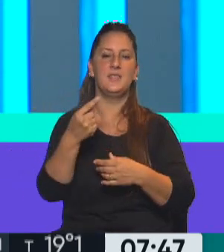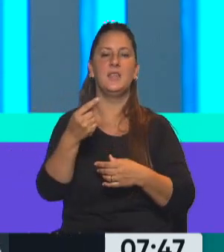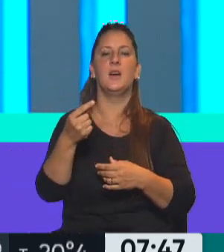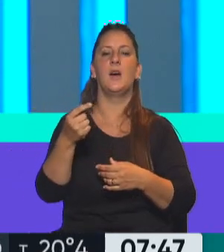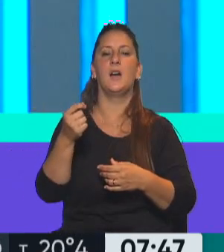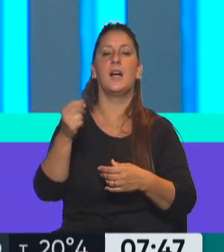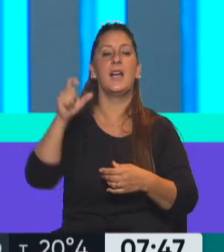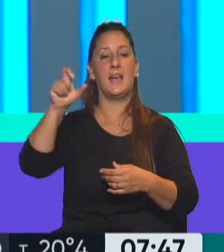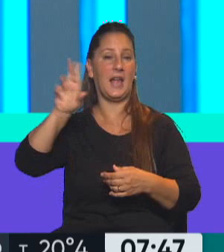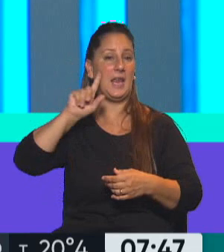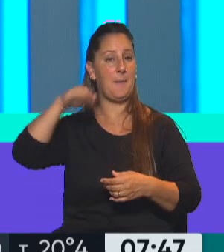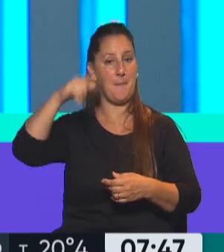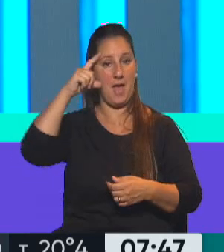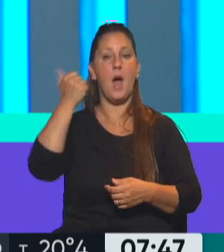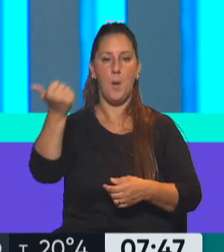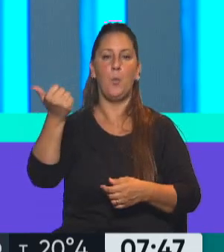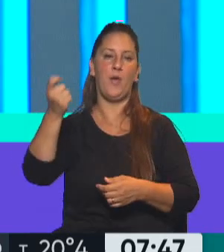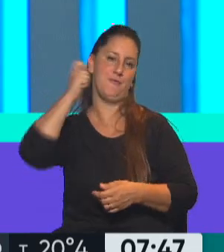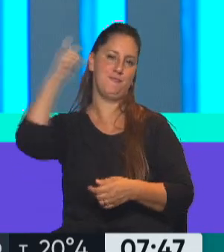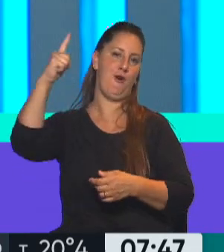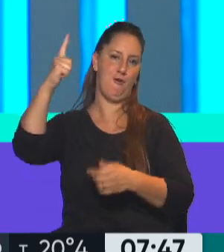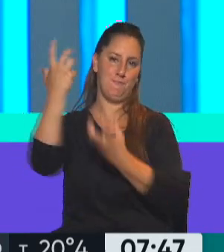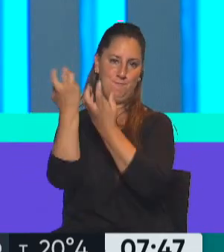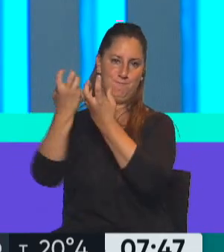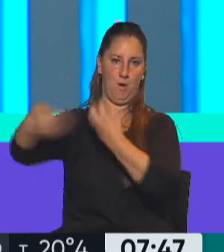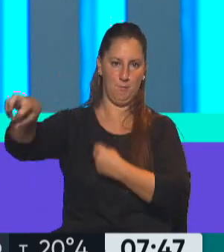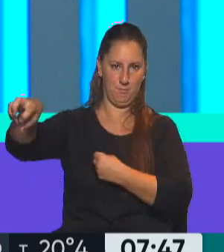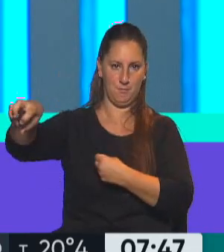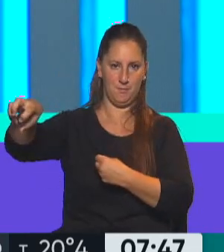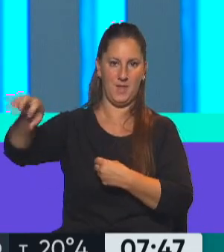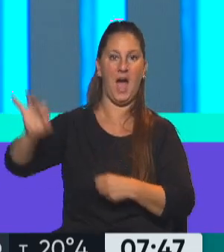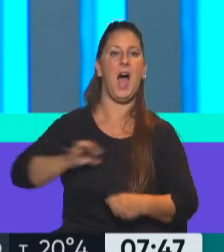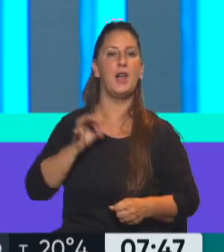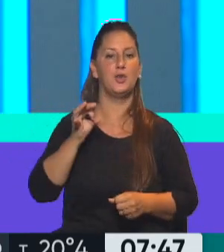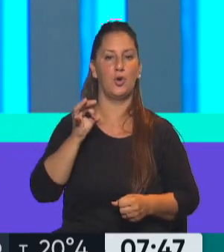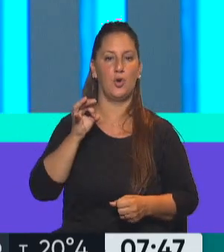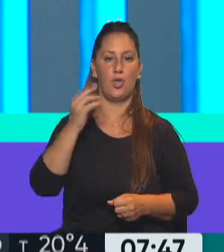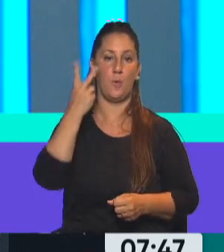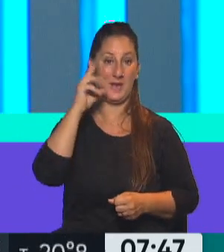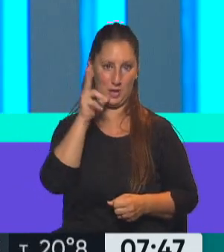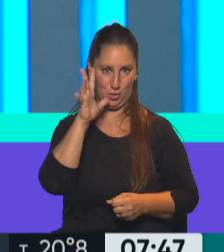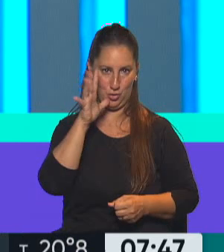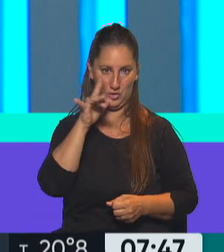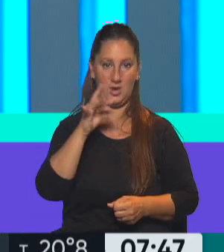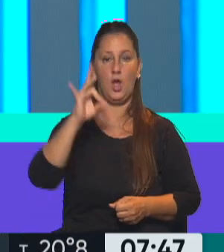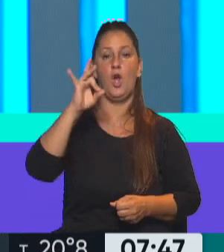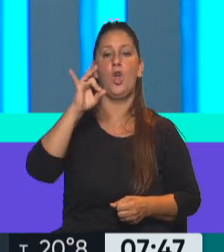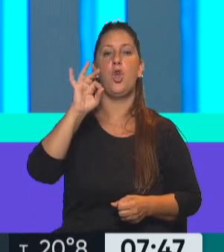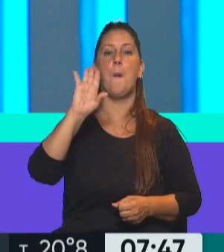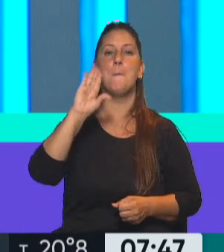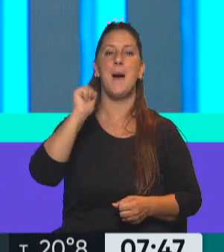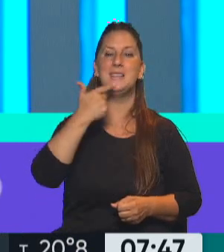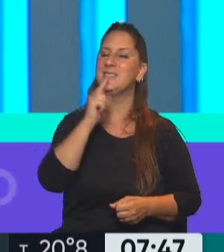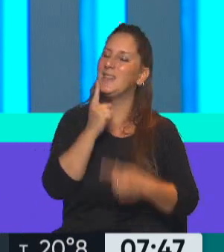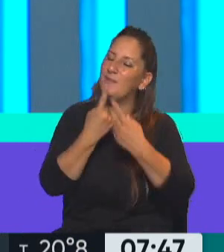República Autónoma de Crimea podría salir, y lo hizo efectivamente en el año 2014. Con Donbass es otra